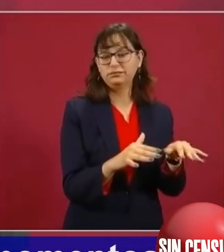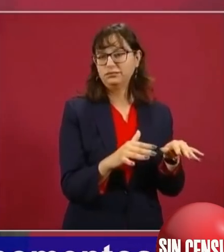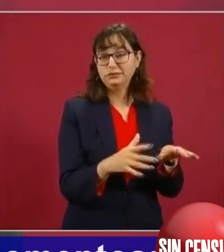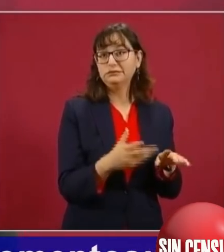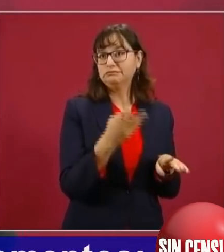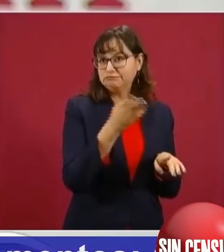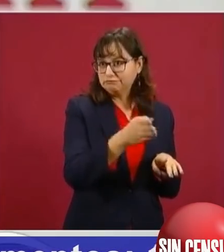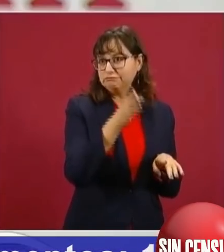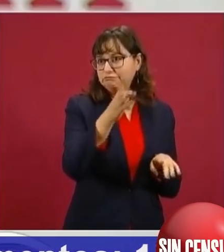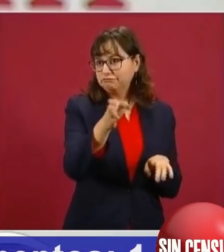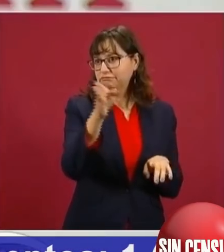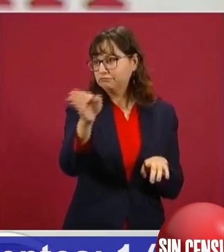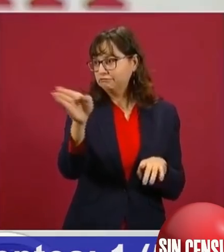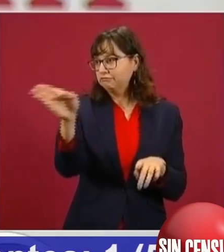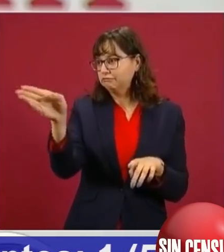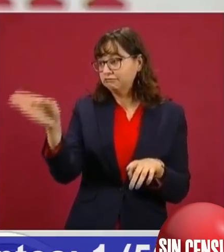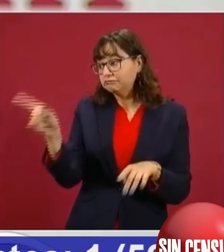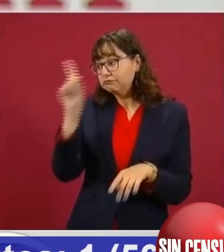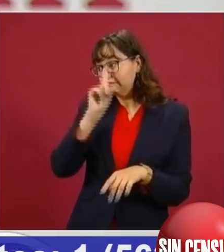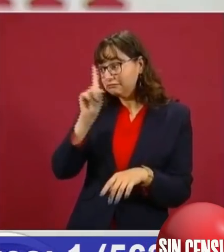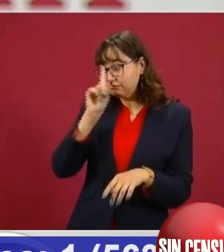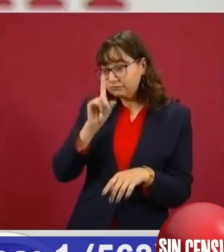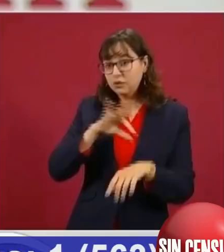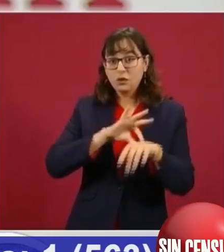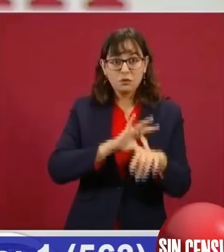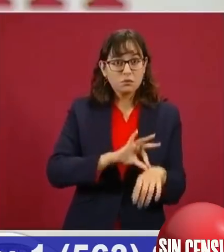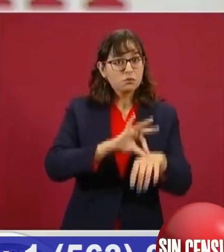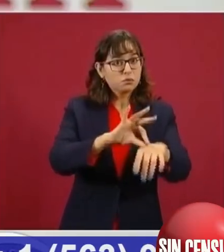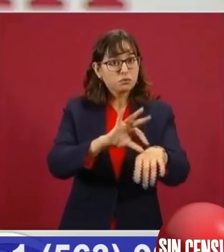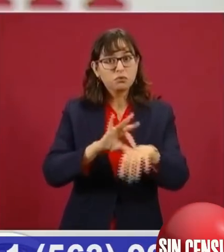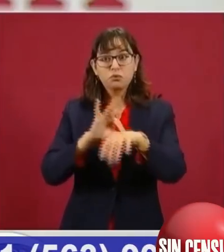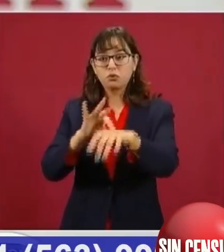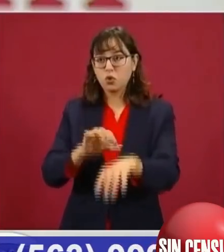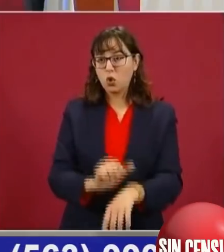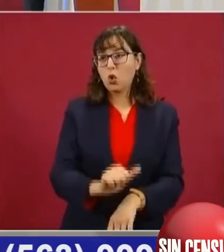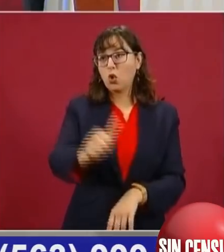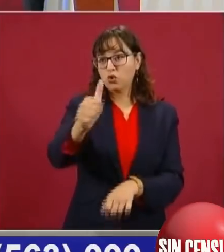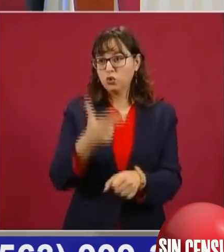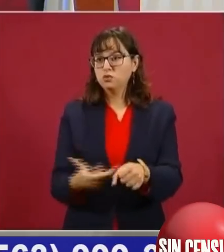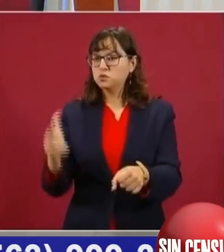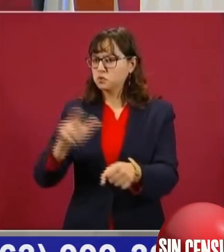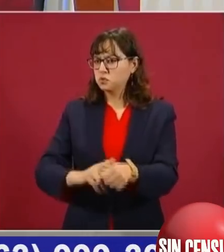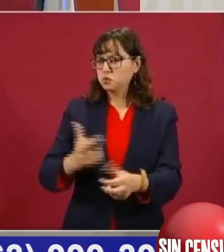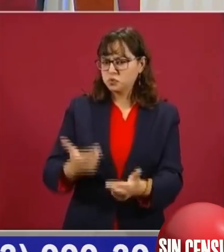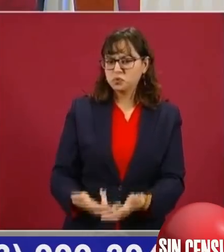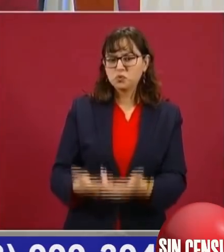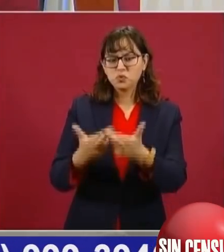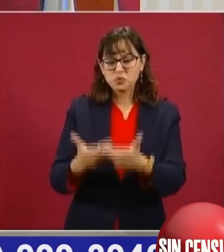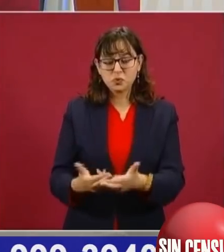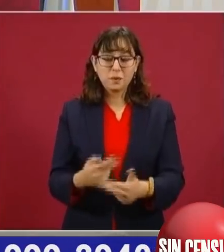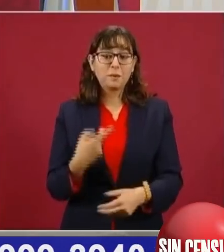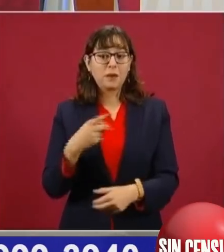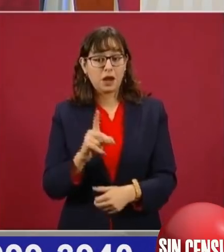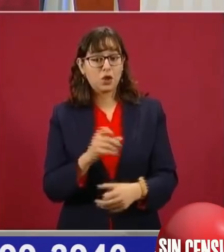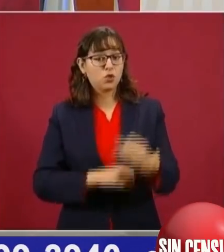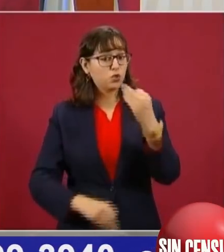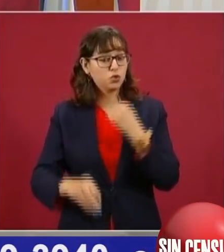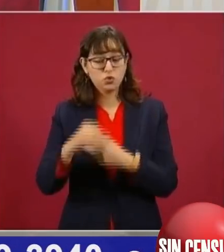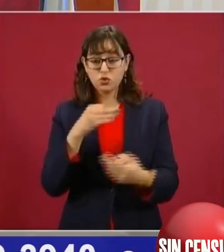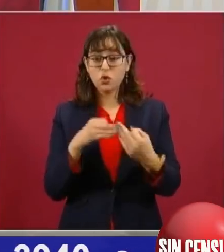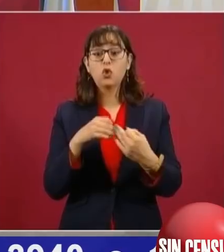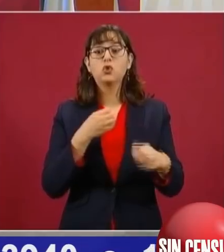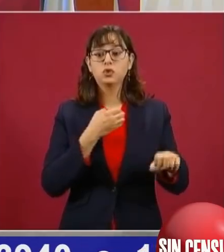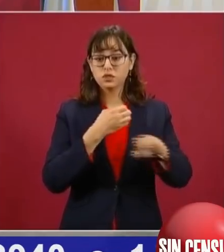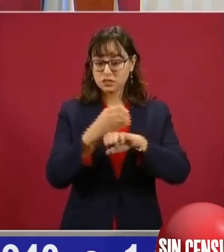orientación al público para que fuera trasladado a donde hay camas. Pero en general en cada entidad federativa, en todas